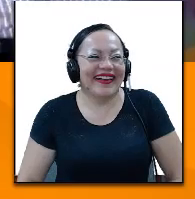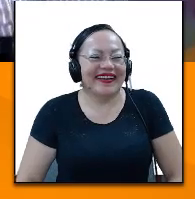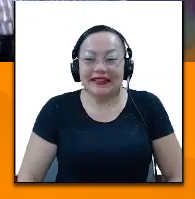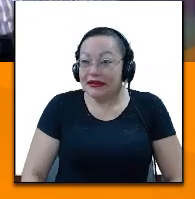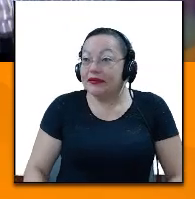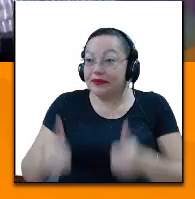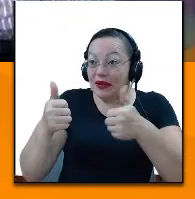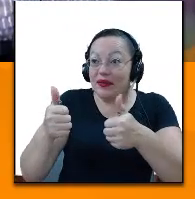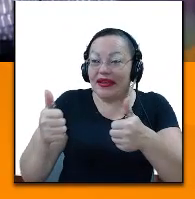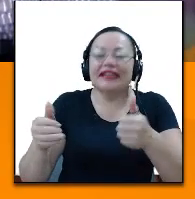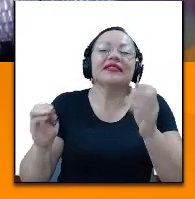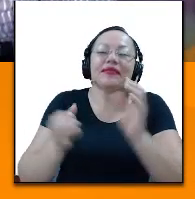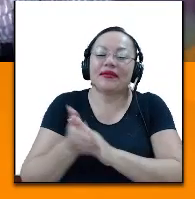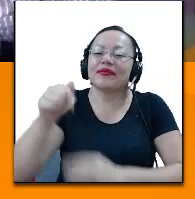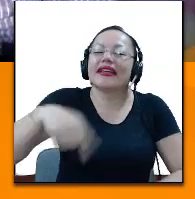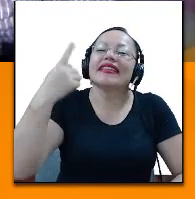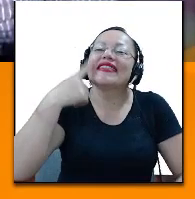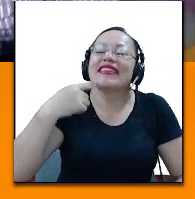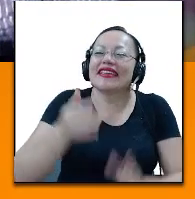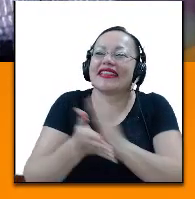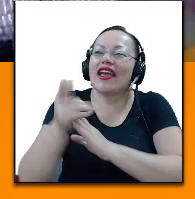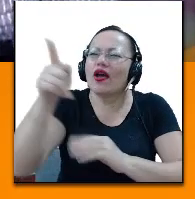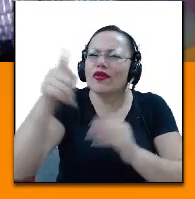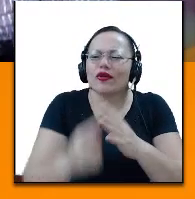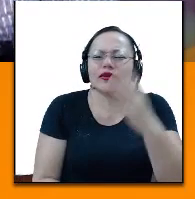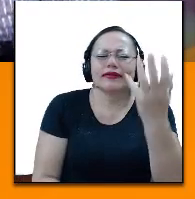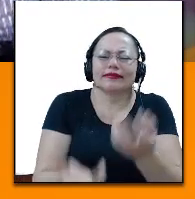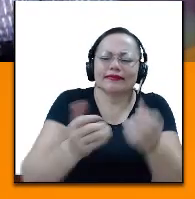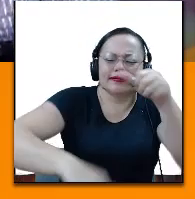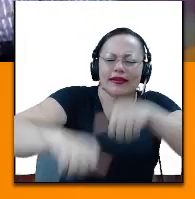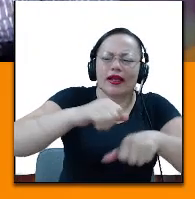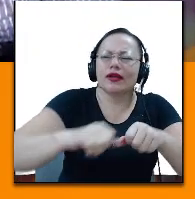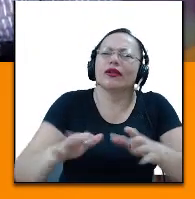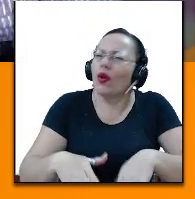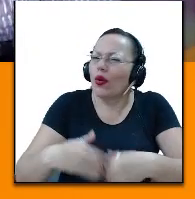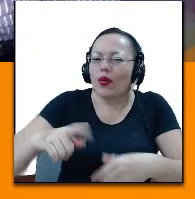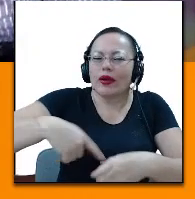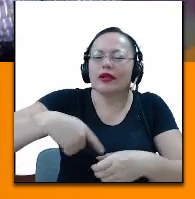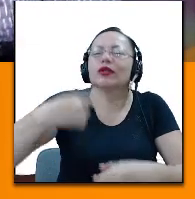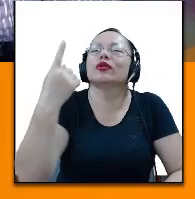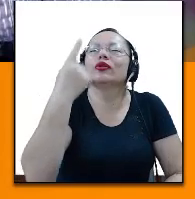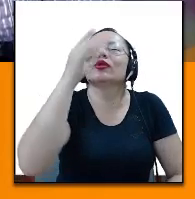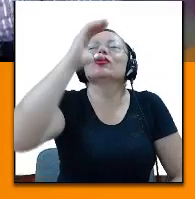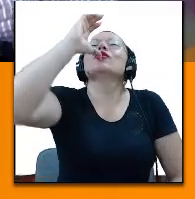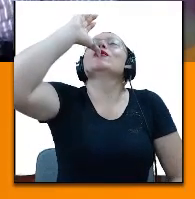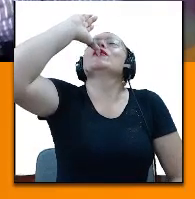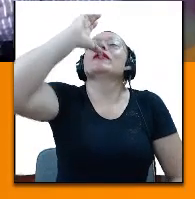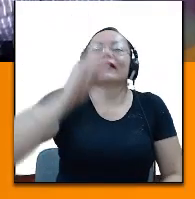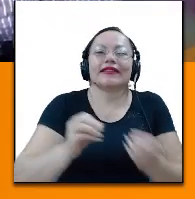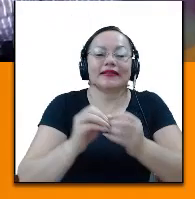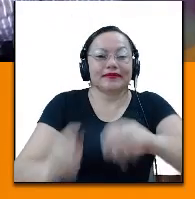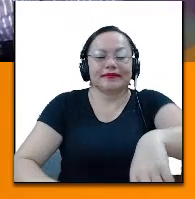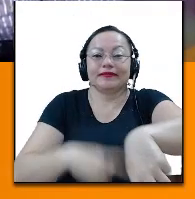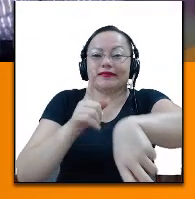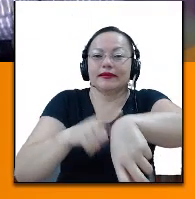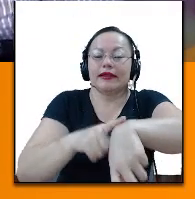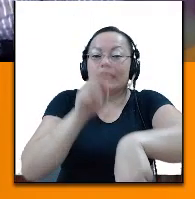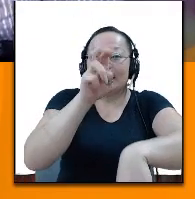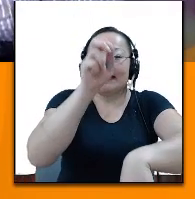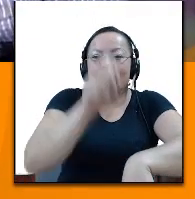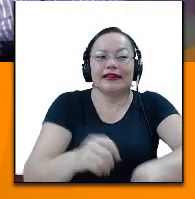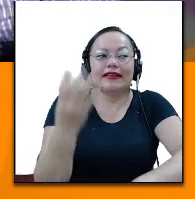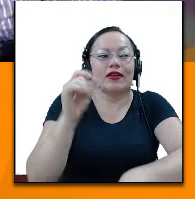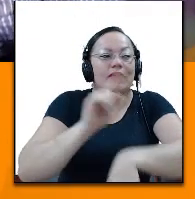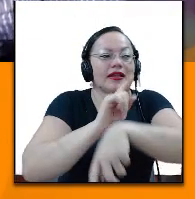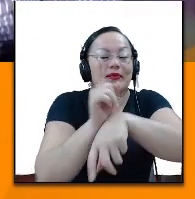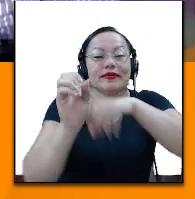Bueno, para el día de hoy les tengo una receta. Vamos a empezar con un batido delicioso, ya que son las 7:40 de la mañana, para que